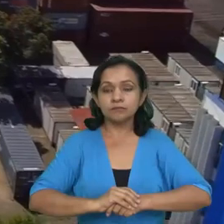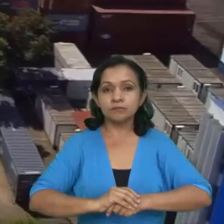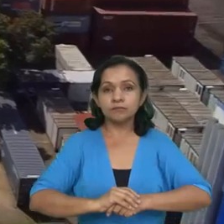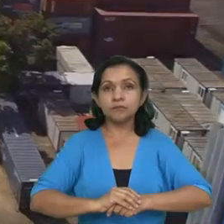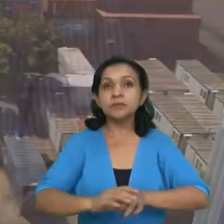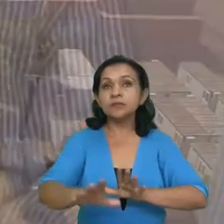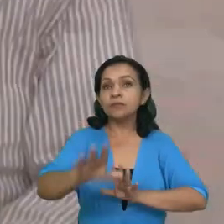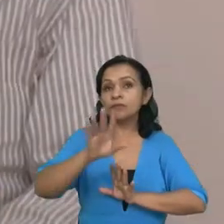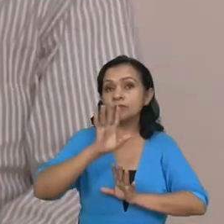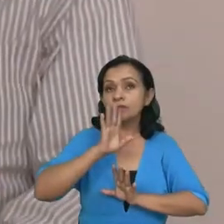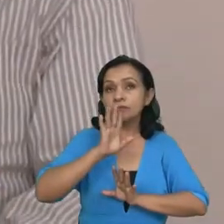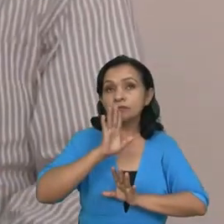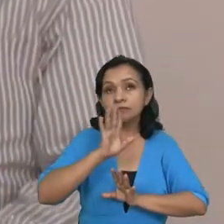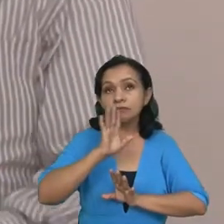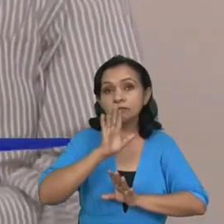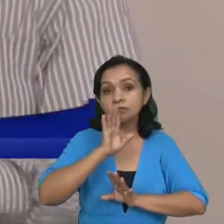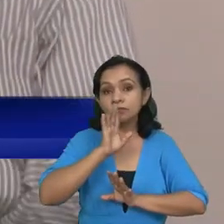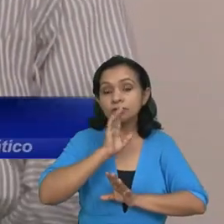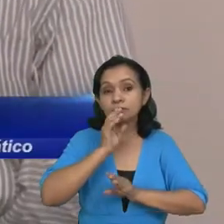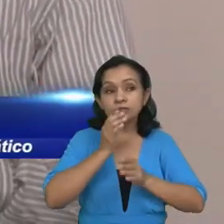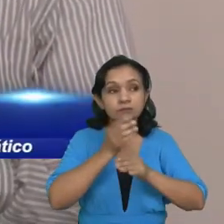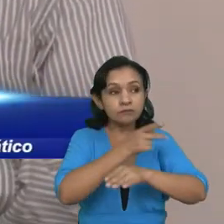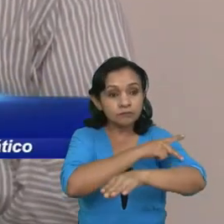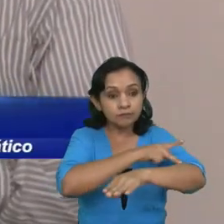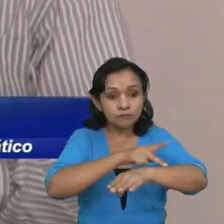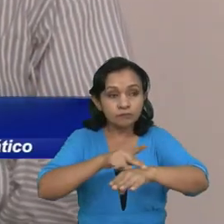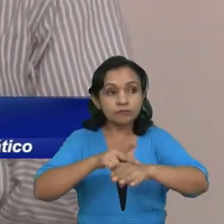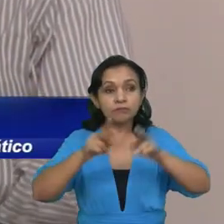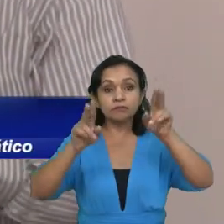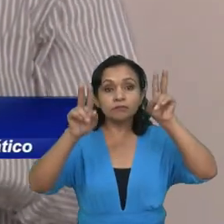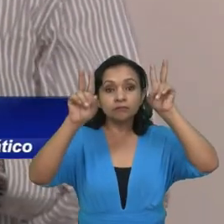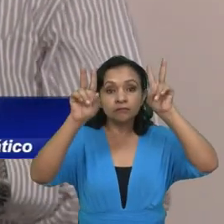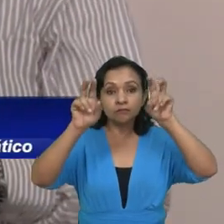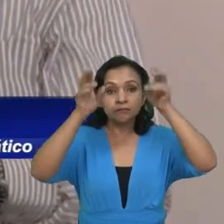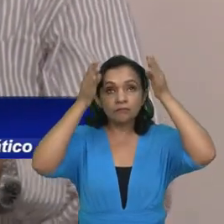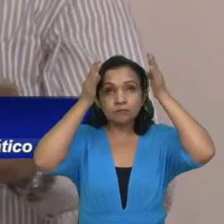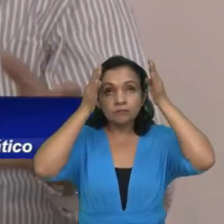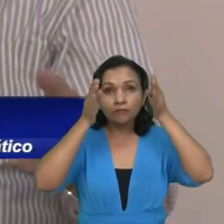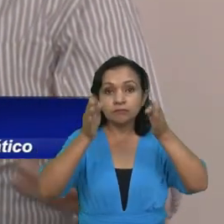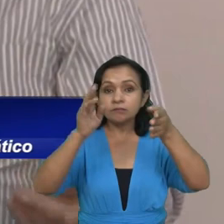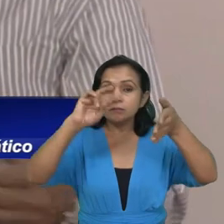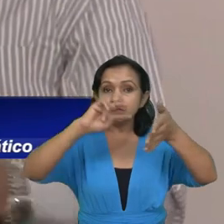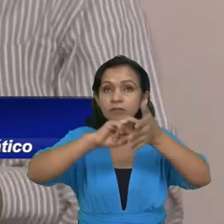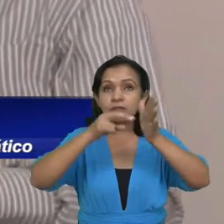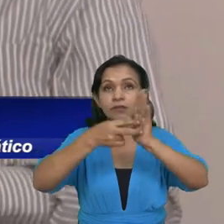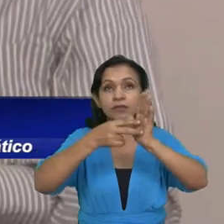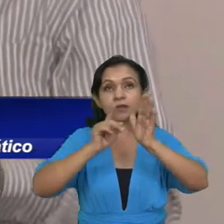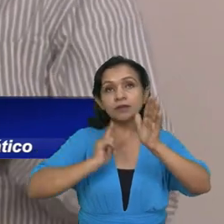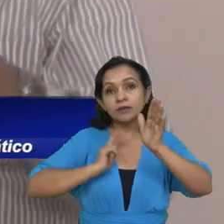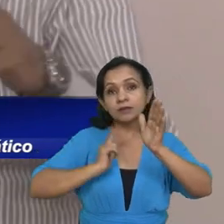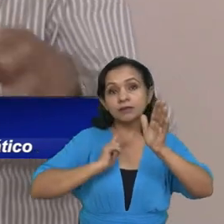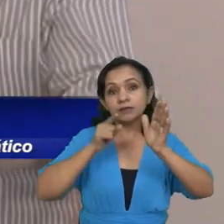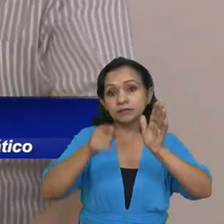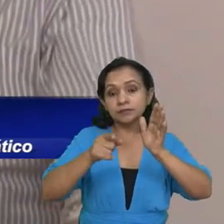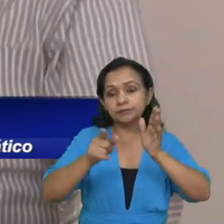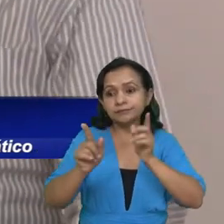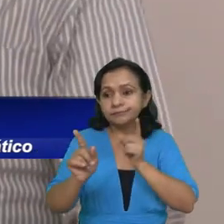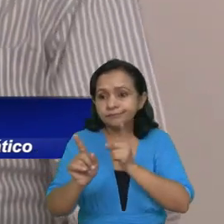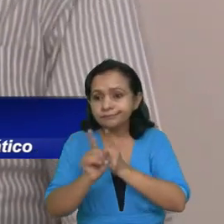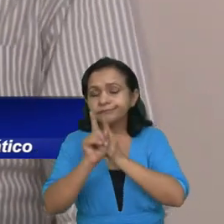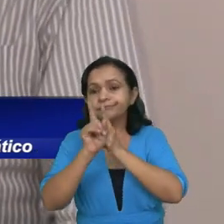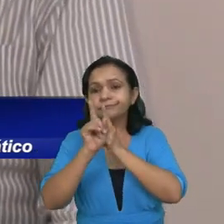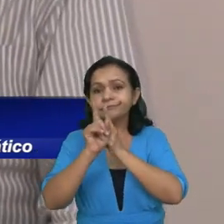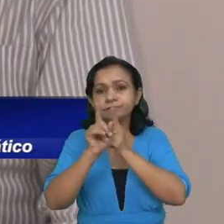de la seguridad del puerto no únicamente nos vamos a embarcar en lo que encontraron explosivos encontraron un